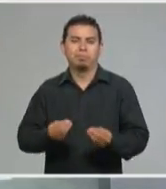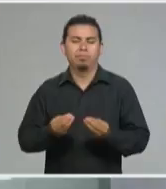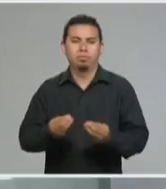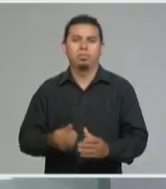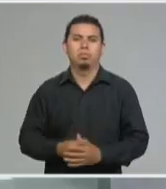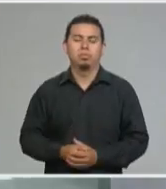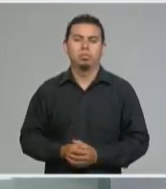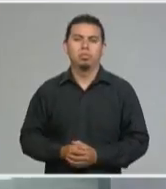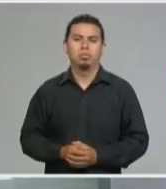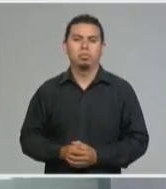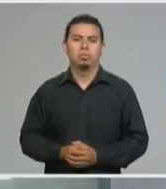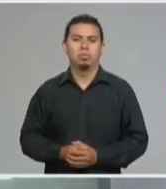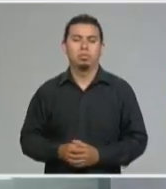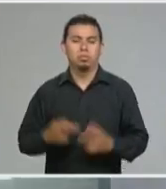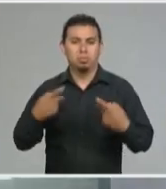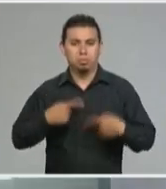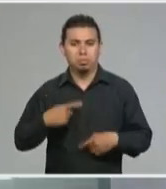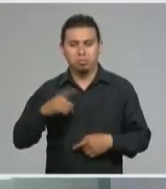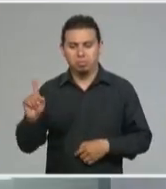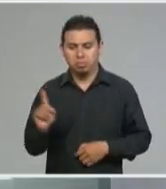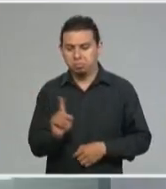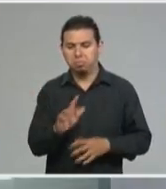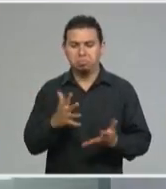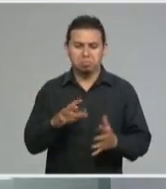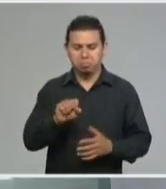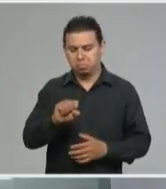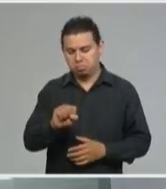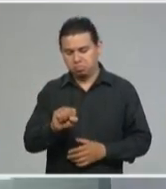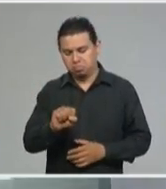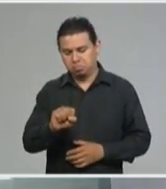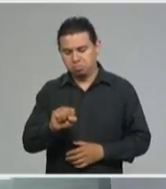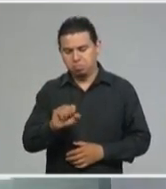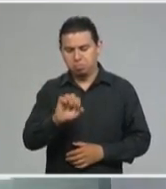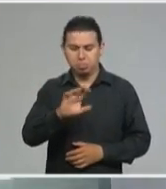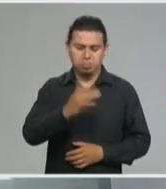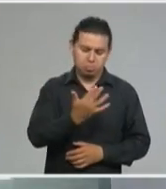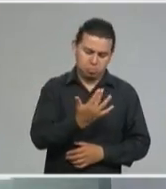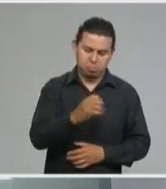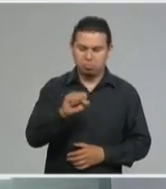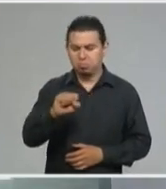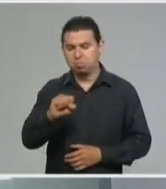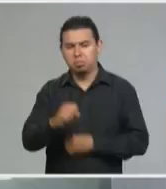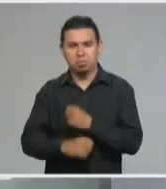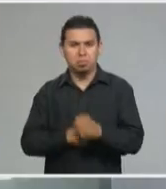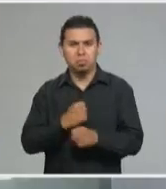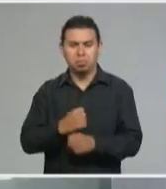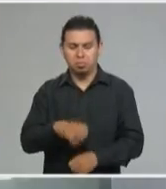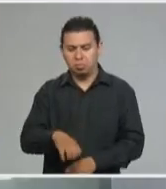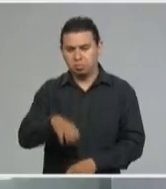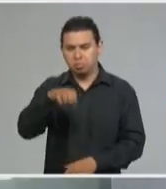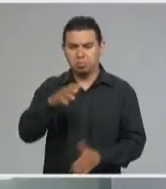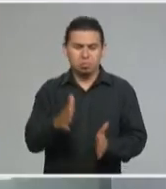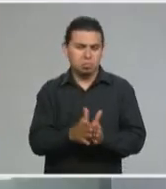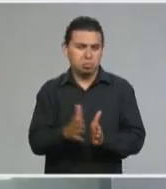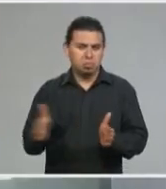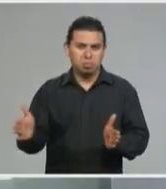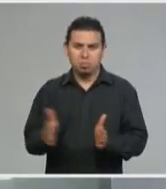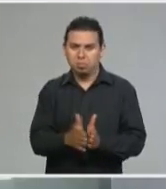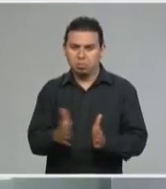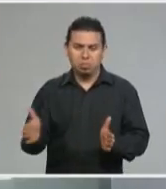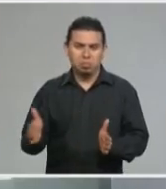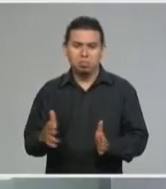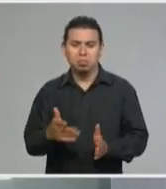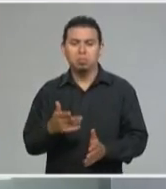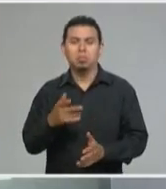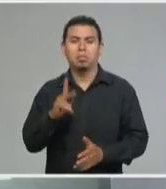Generalmente aparecen pacientes que tienen una edad entre 50 a 70 años, pero con el advenimiento de la infección del virus